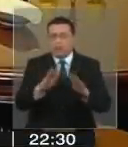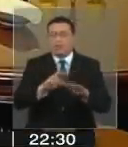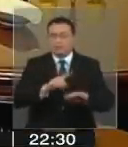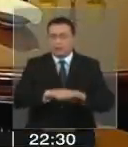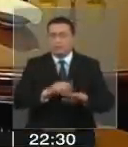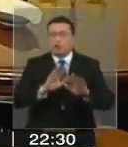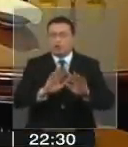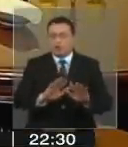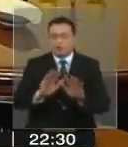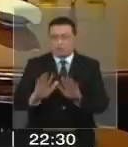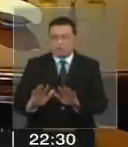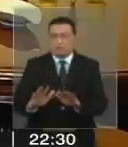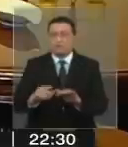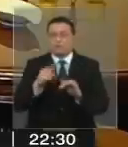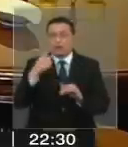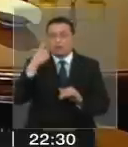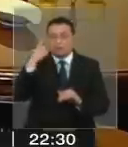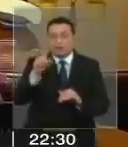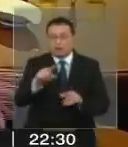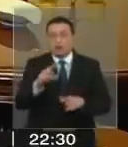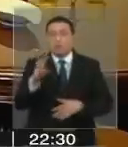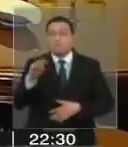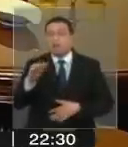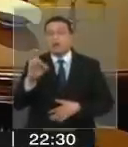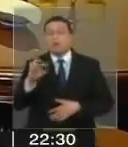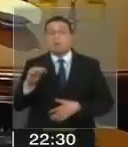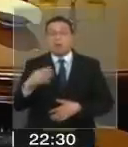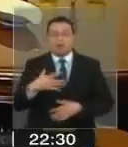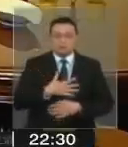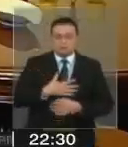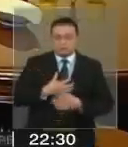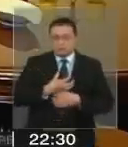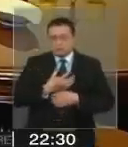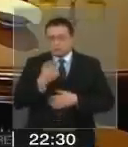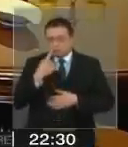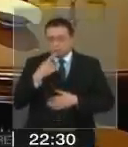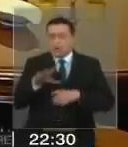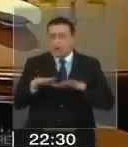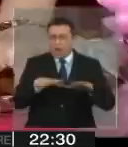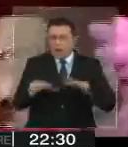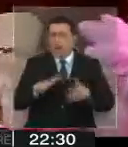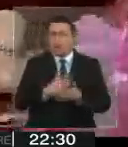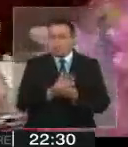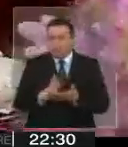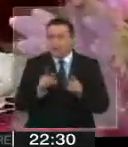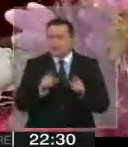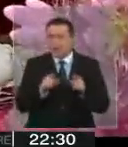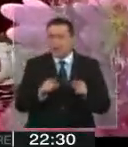tiempo. Pero el instinto de mamá y de papá decía que algo pasaba.